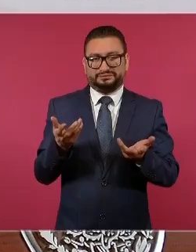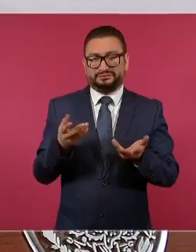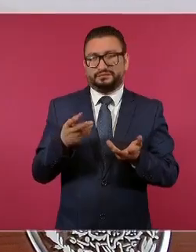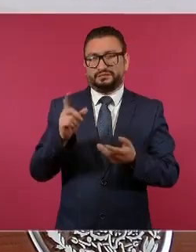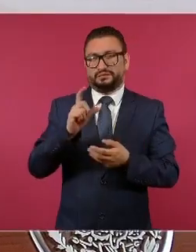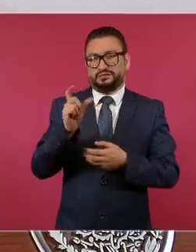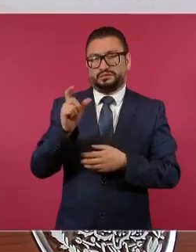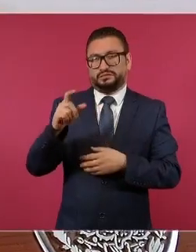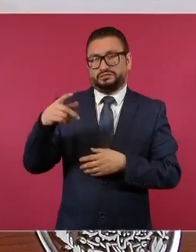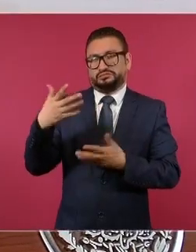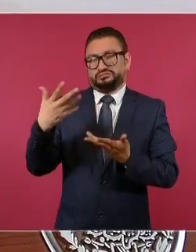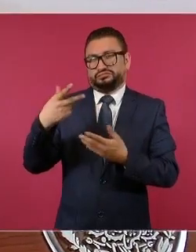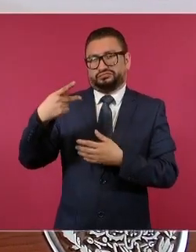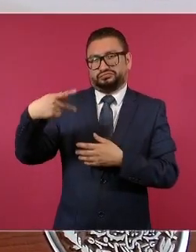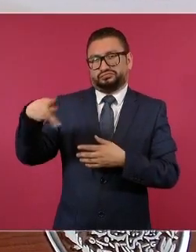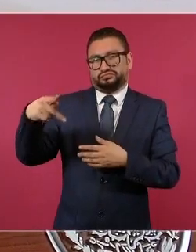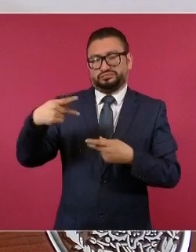se trata de una cosa